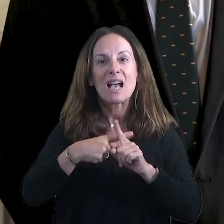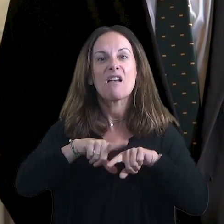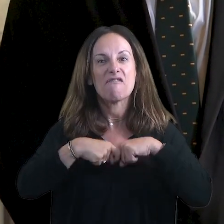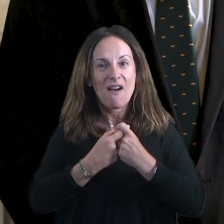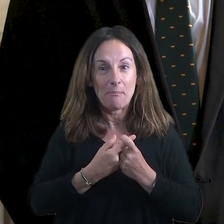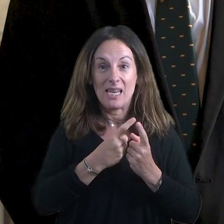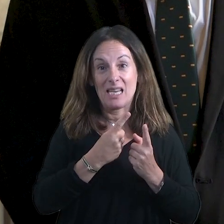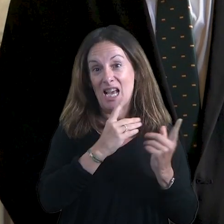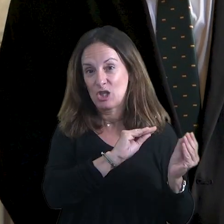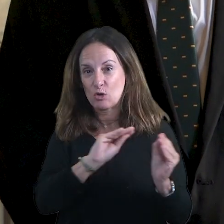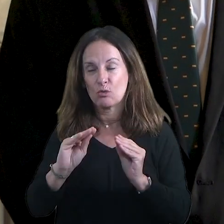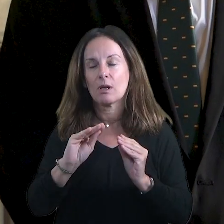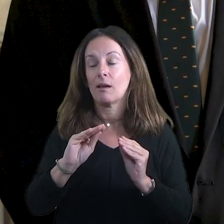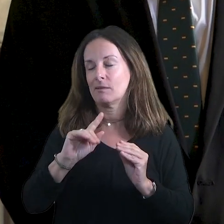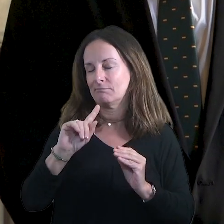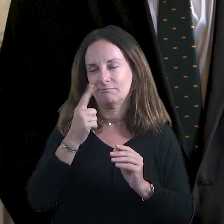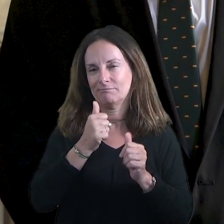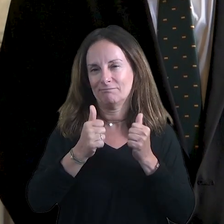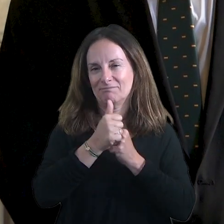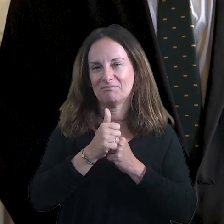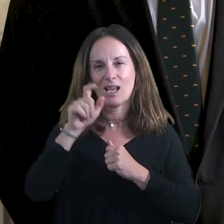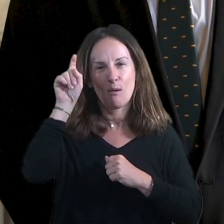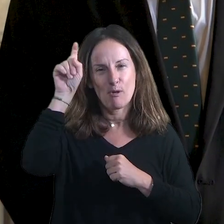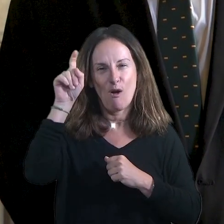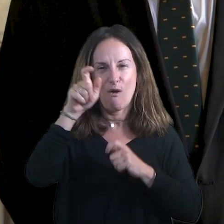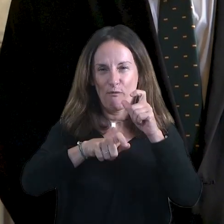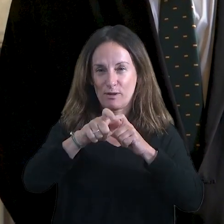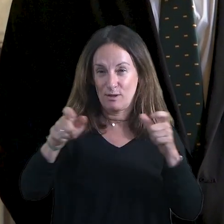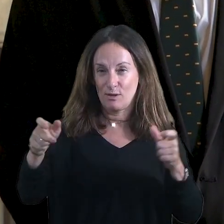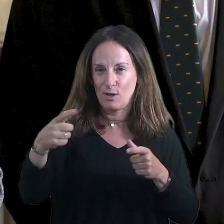¿no? que muchas veces son los que animan pues